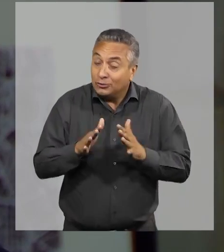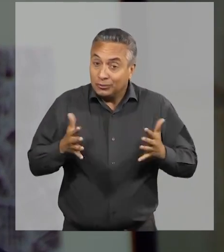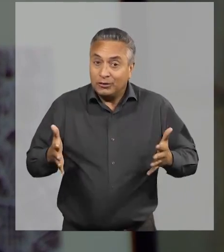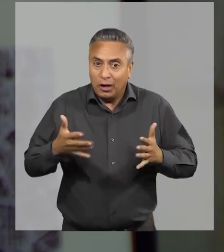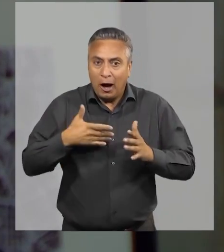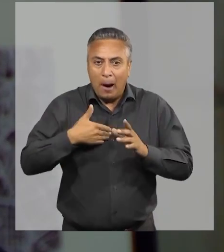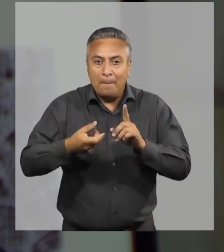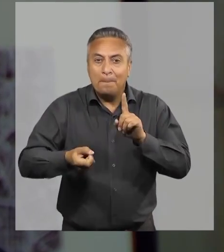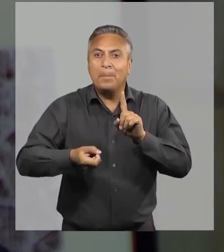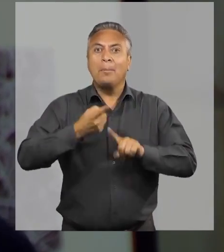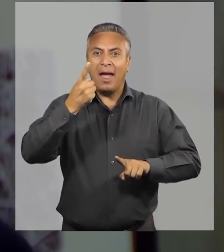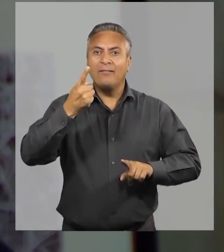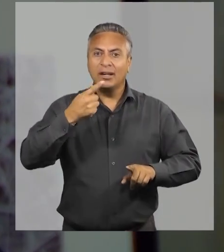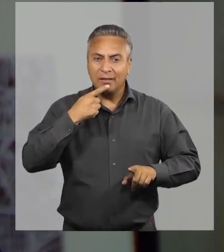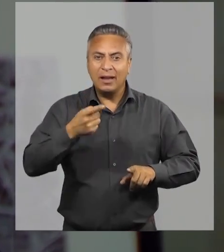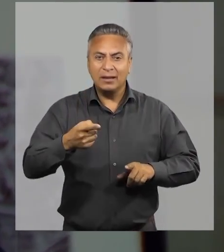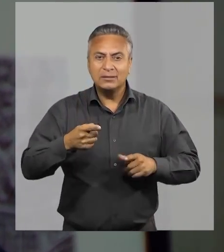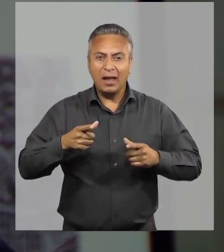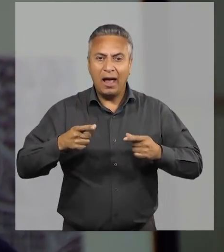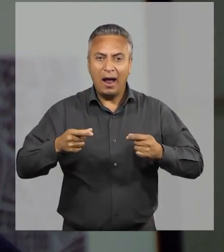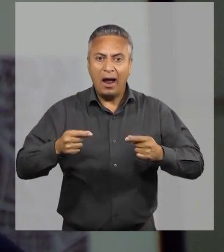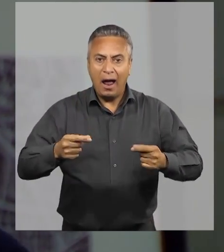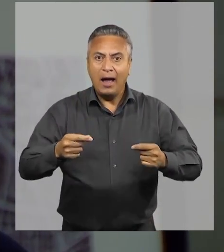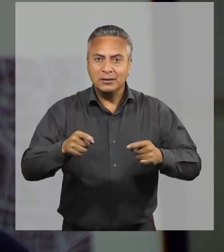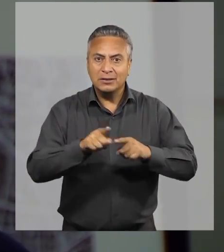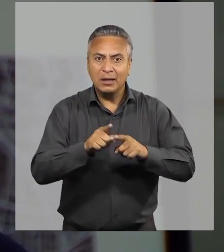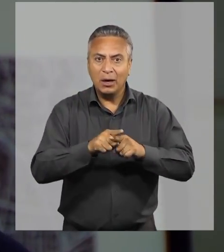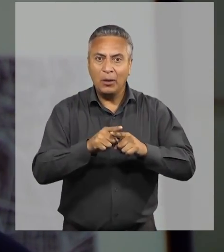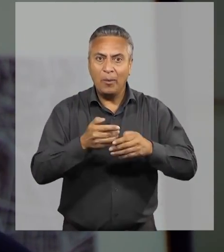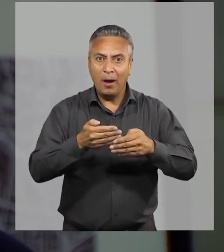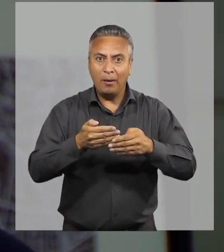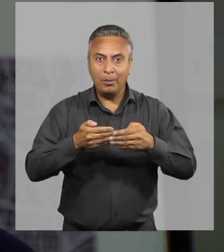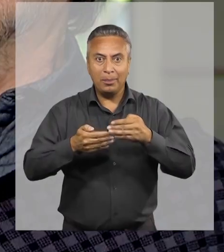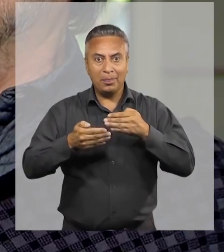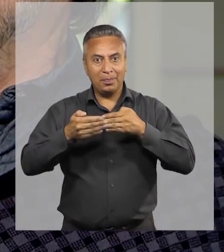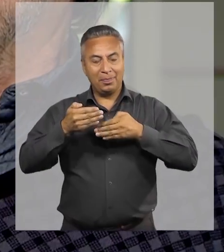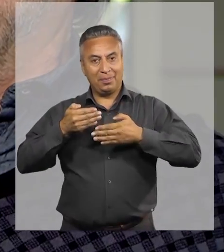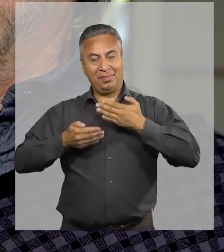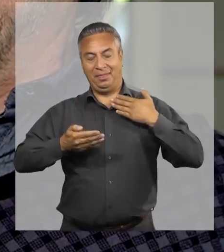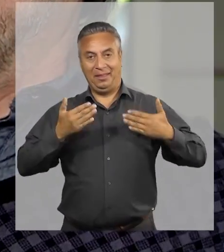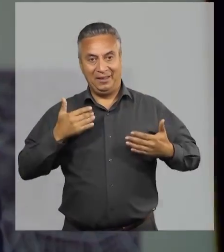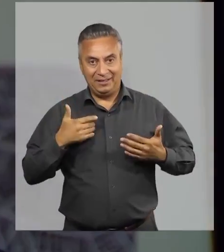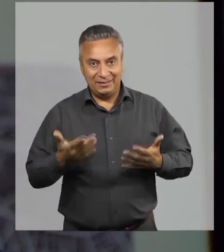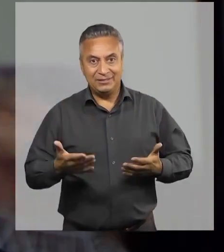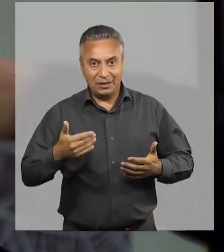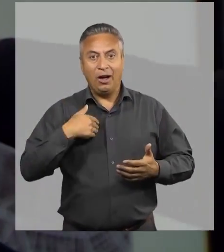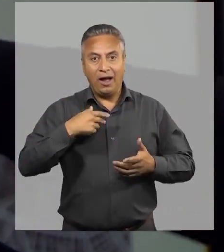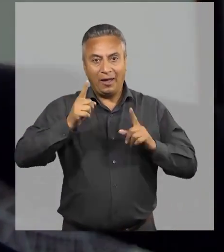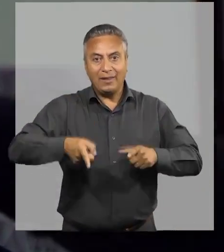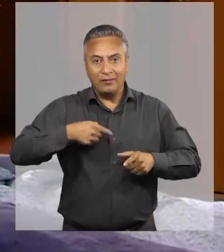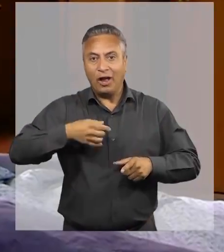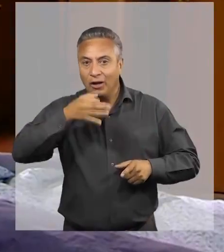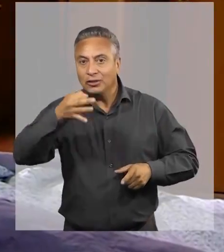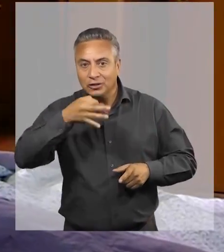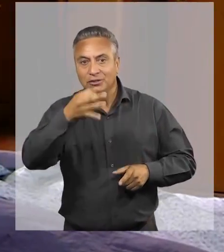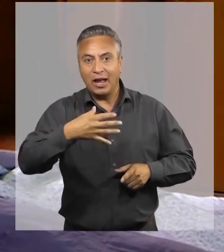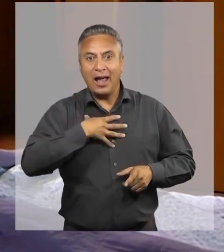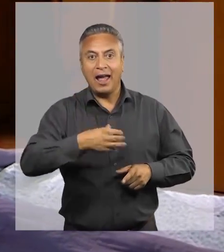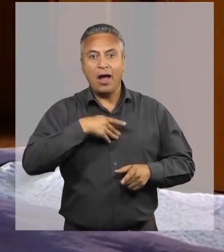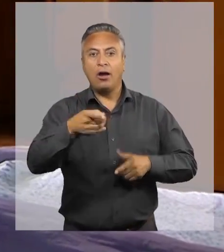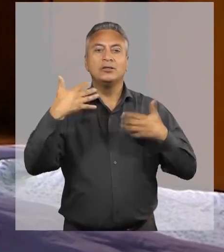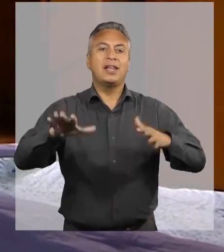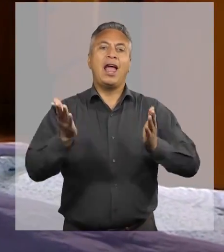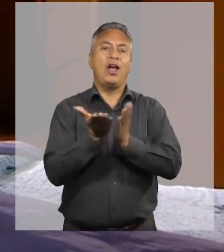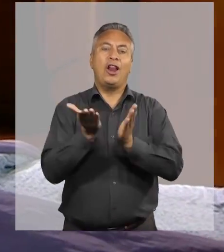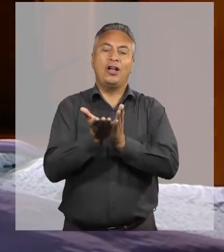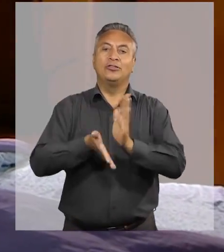es increíble, pero primera vez que siento que el cáncer está retrocediendo. En serio. Tengo que contarle a mis hijos. No,